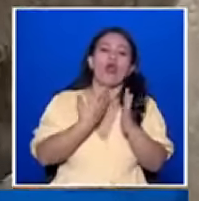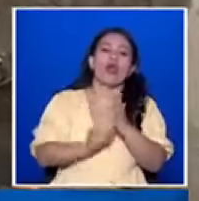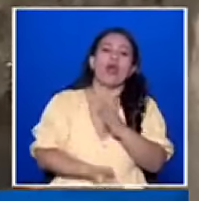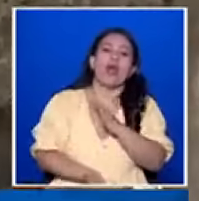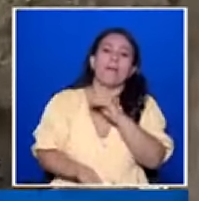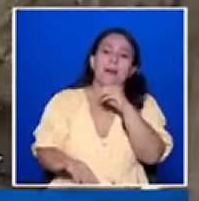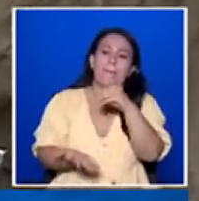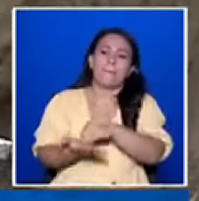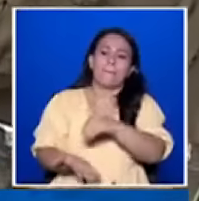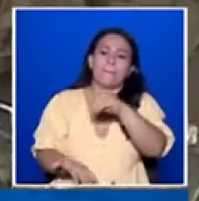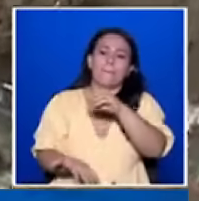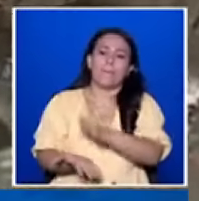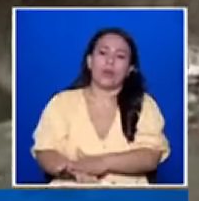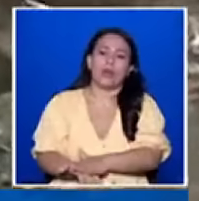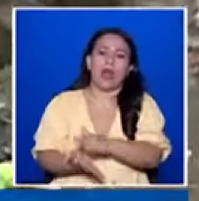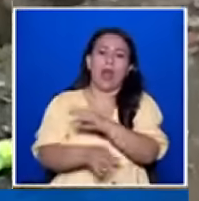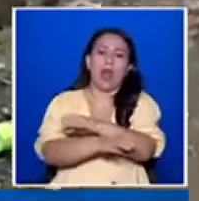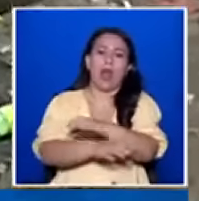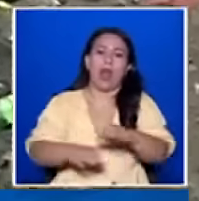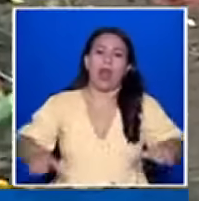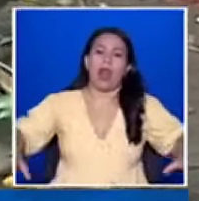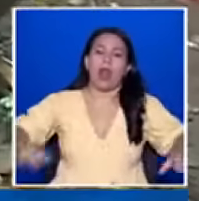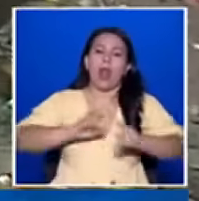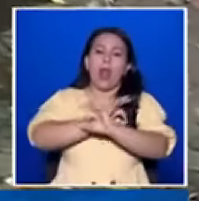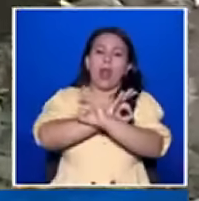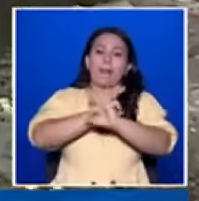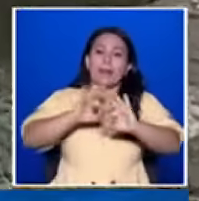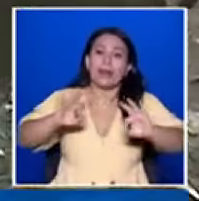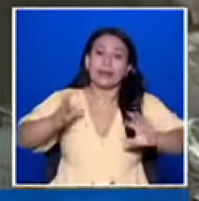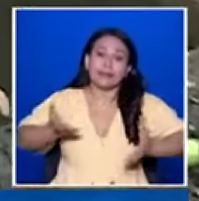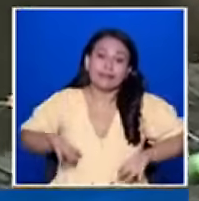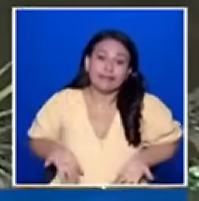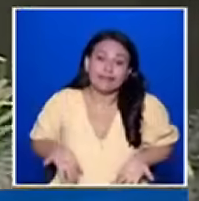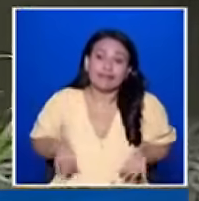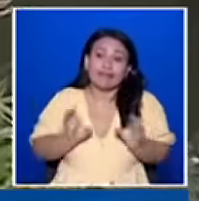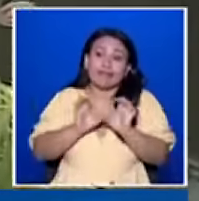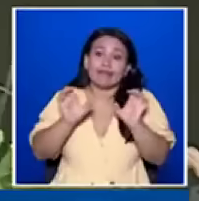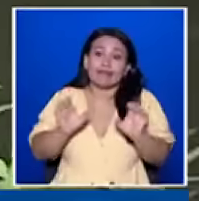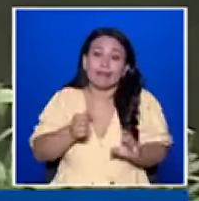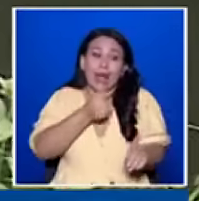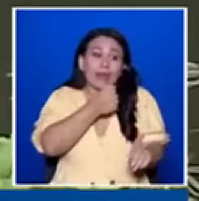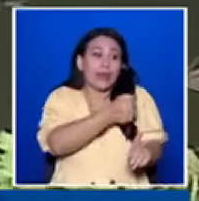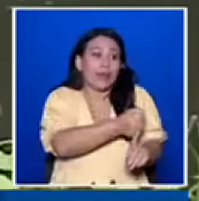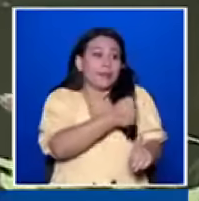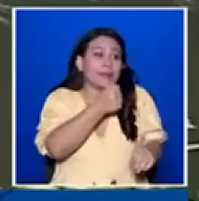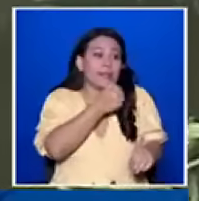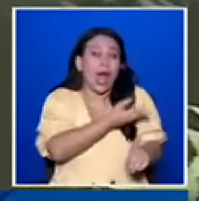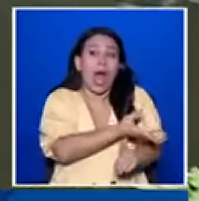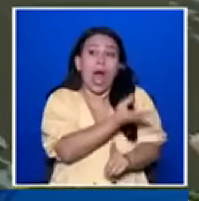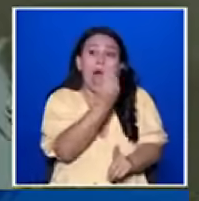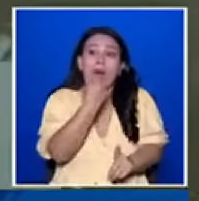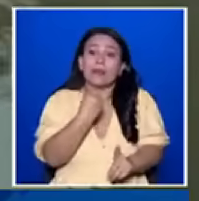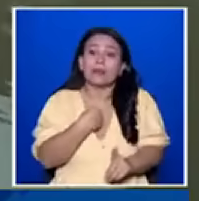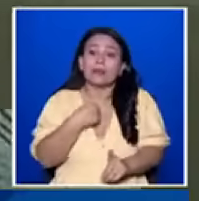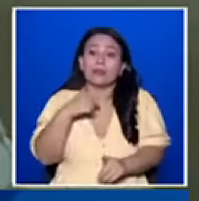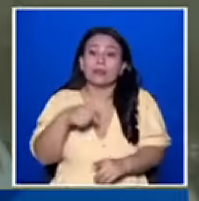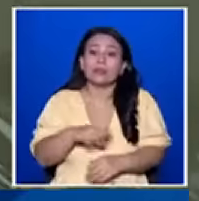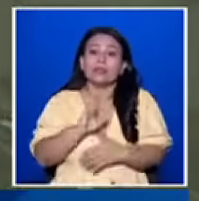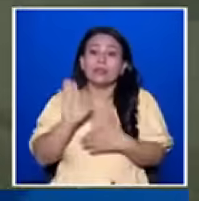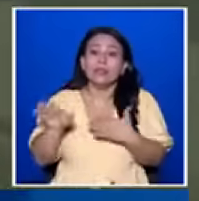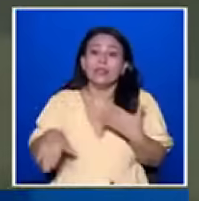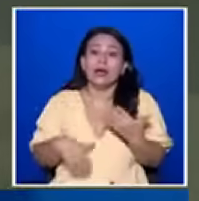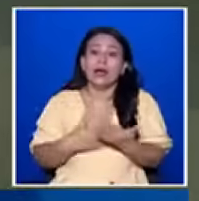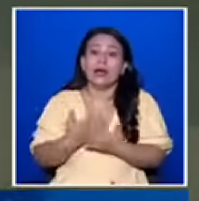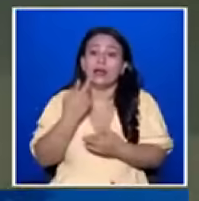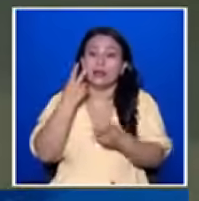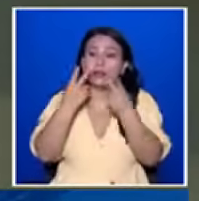de limpieza de canales. Recordemos que en algún momento Interagua, y con una entrevista con ellos, nos supieron decir que ellos habían hecho la